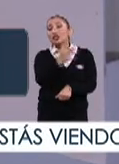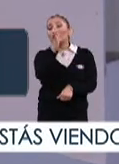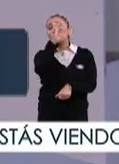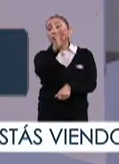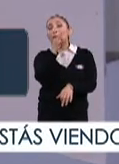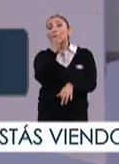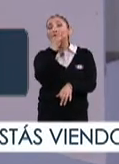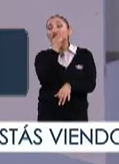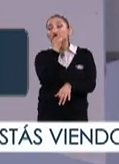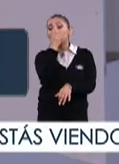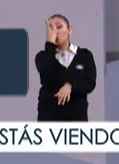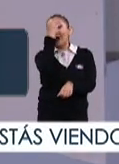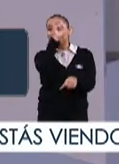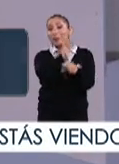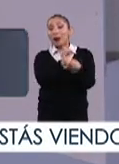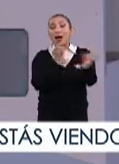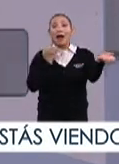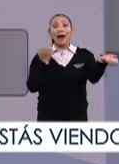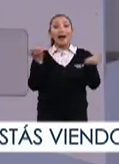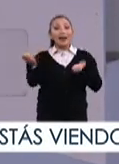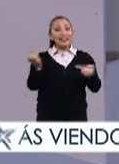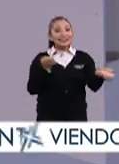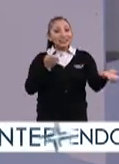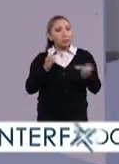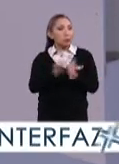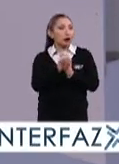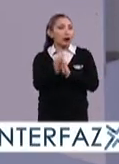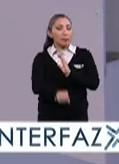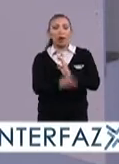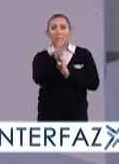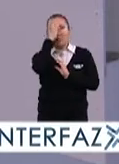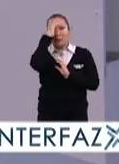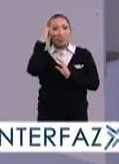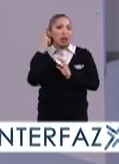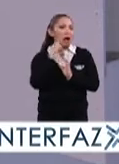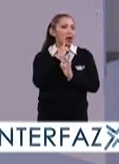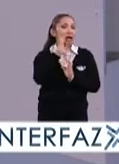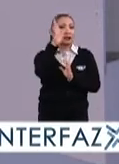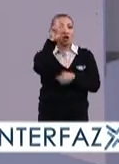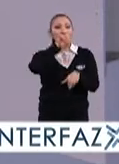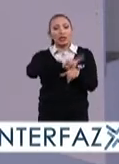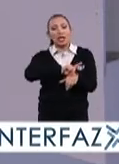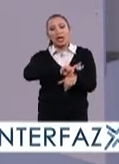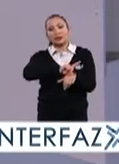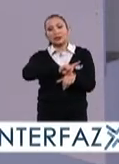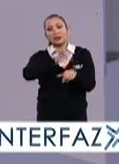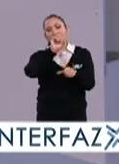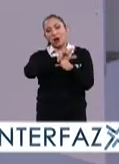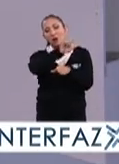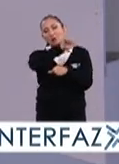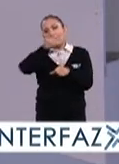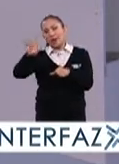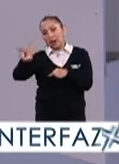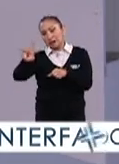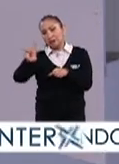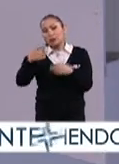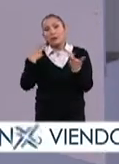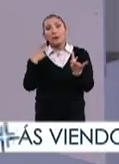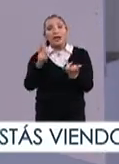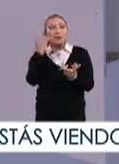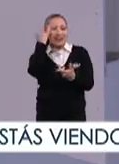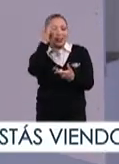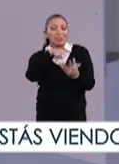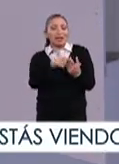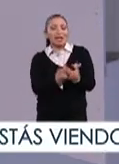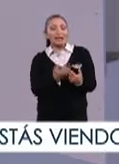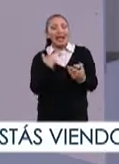150 minutos a la semana de ejercicio, que pueden ser 30 minutos, 5 días a la semana. Pero si apenas vamos a